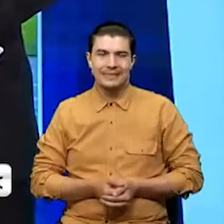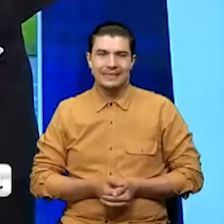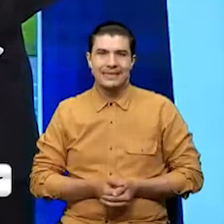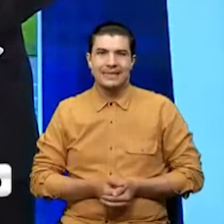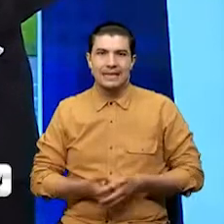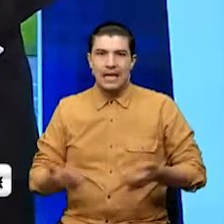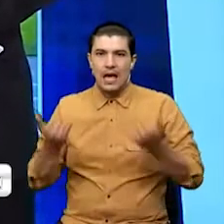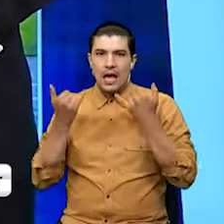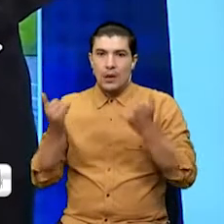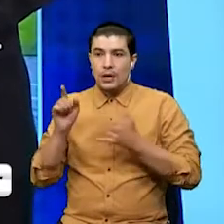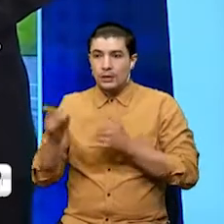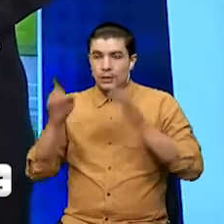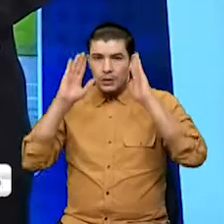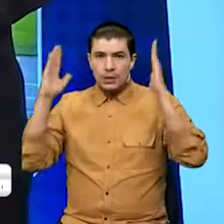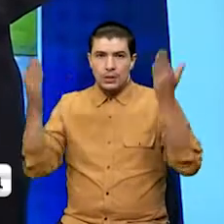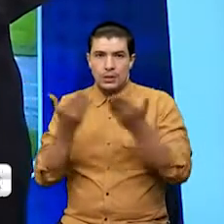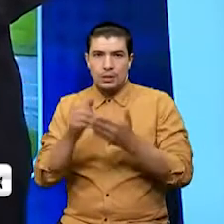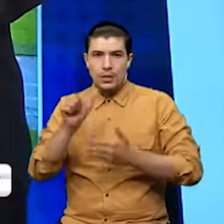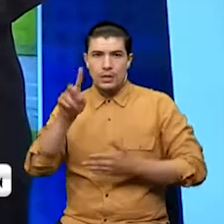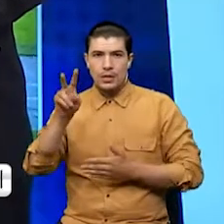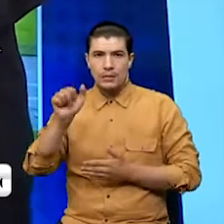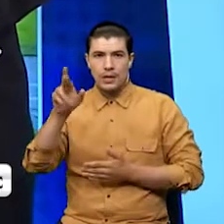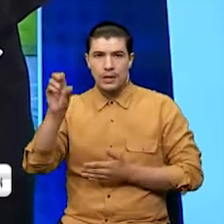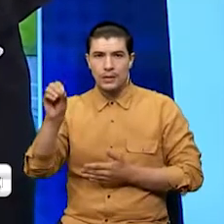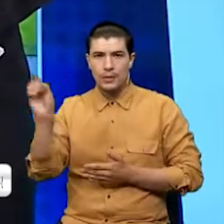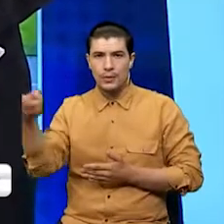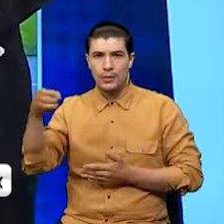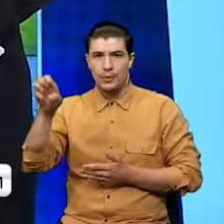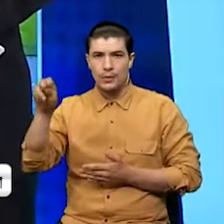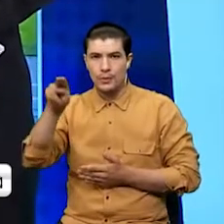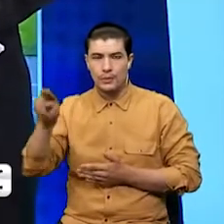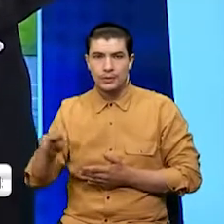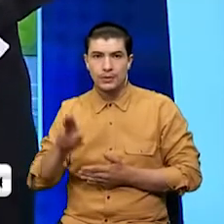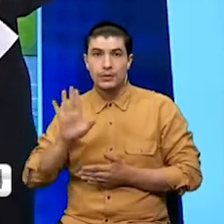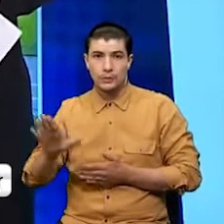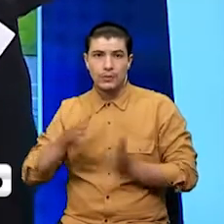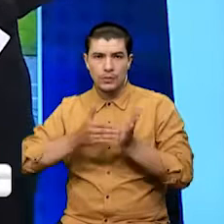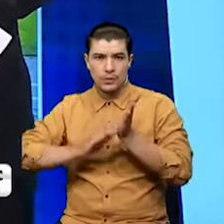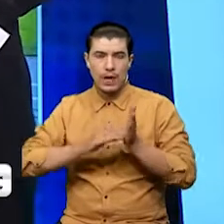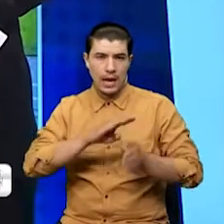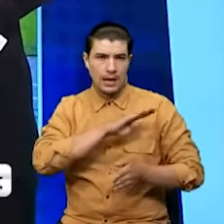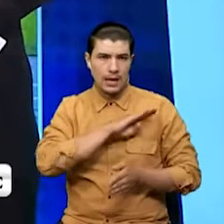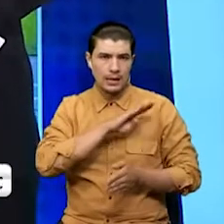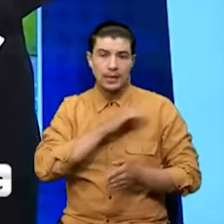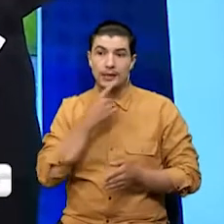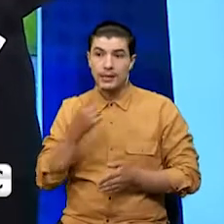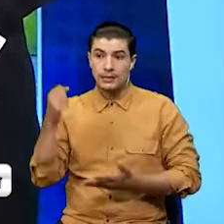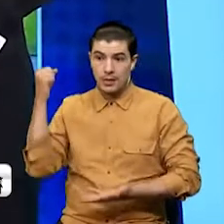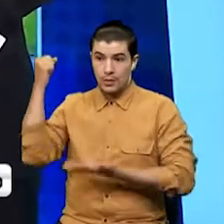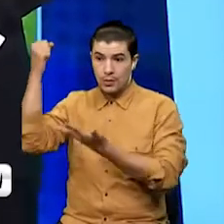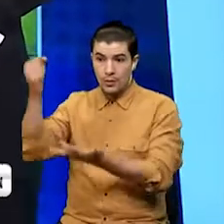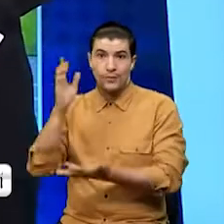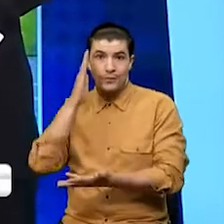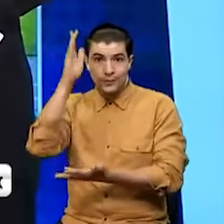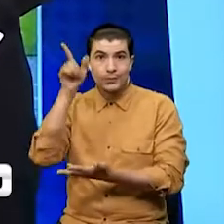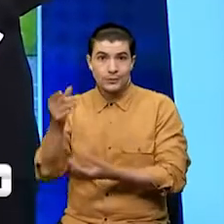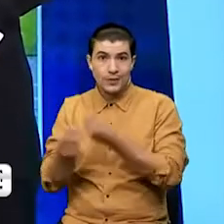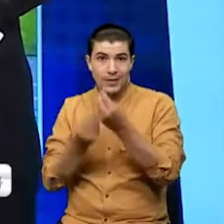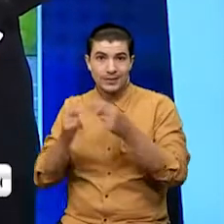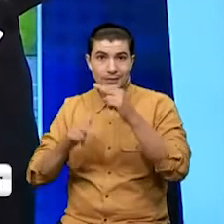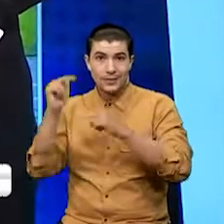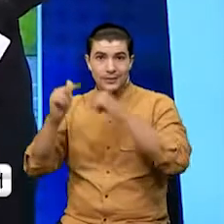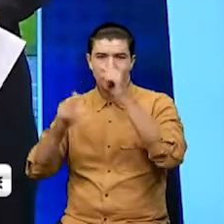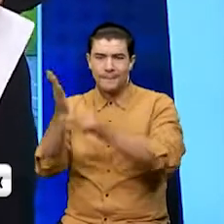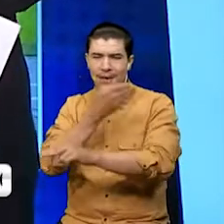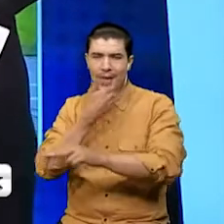hablamos ahora del estadio álvaro gómez hurtado el estadio de floridablanca porque el alcalde héctor mantilla ha ratificado la inversión que se le va a realizar al escenario deportivo